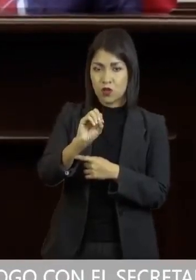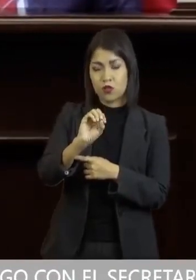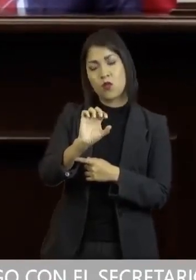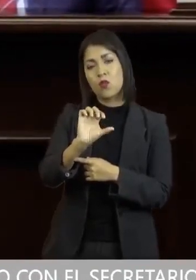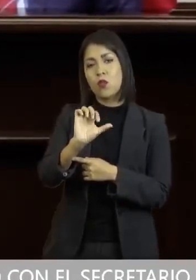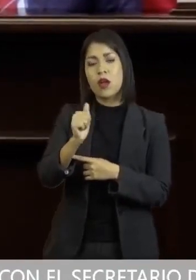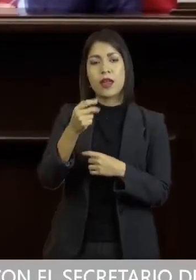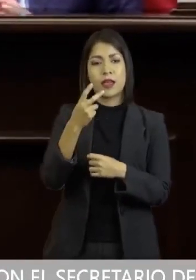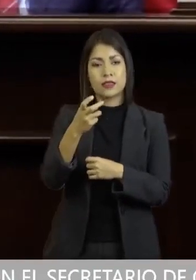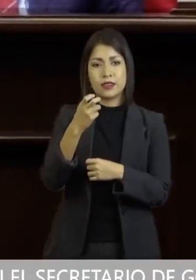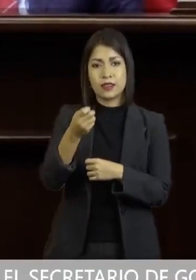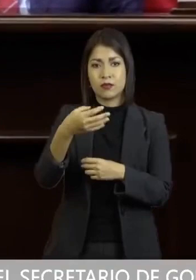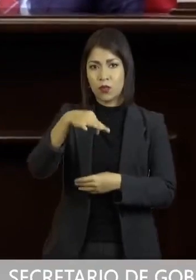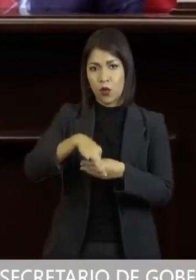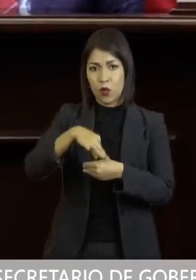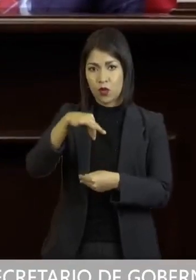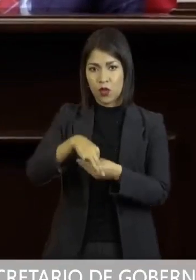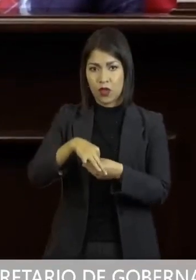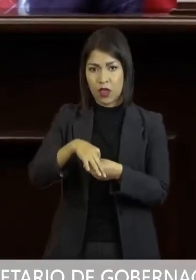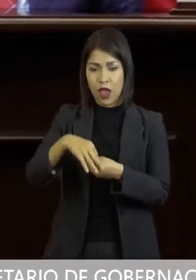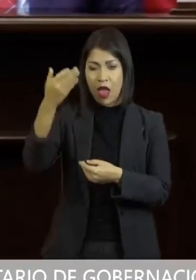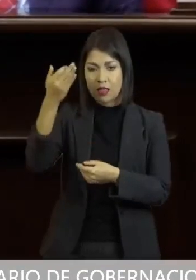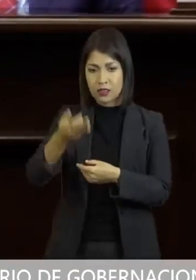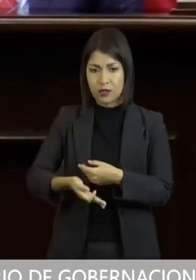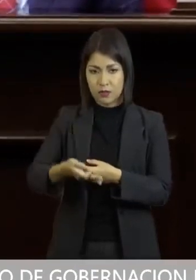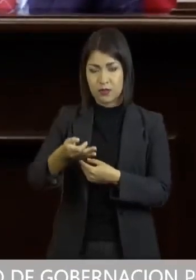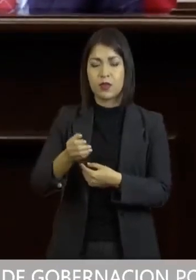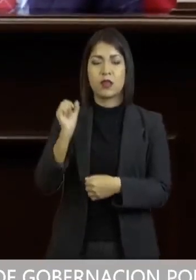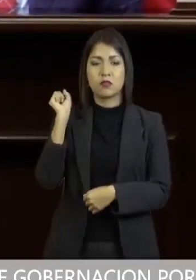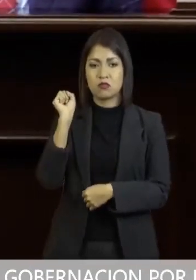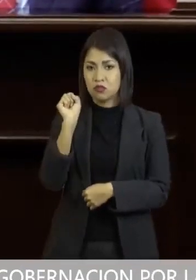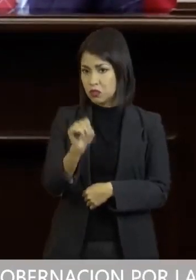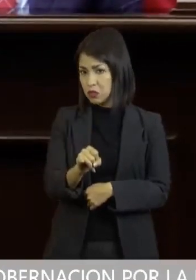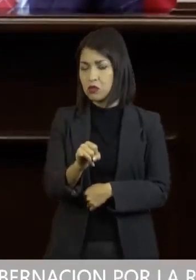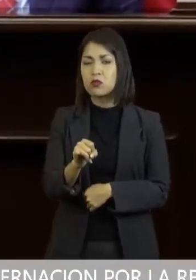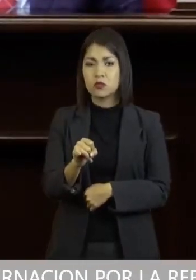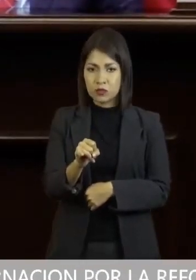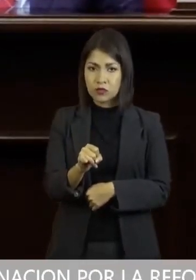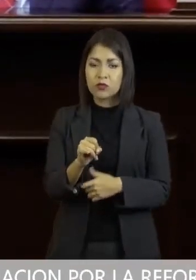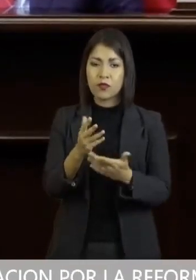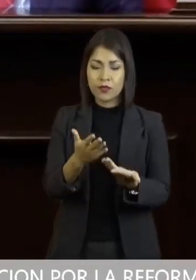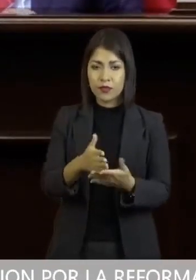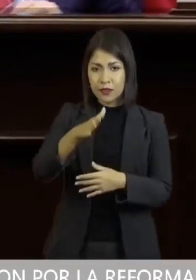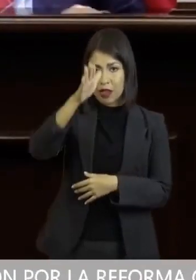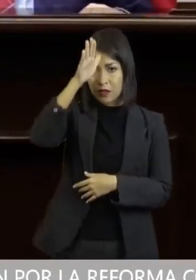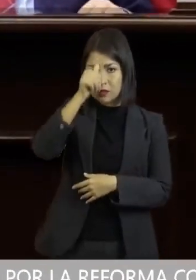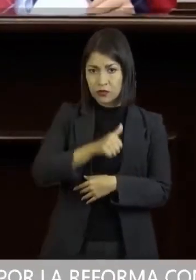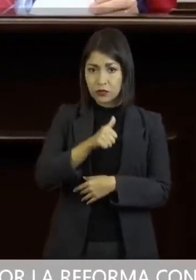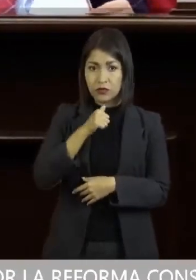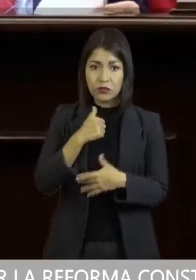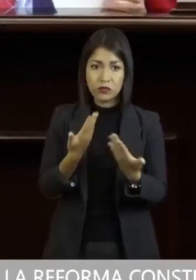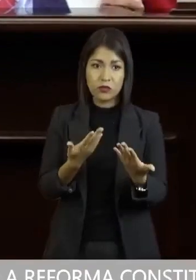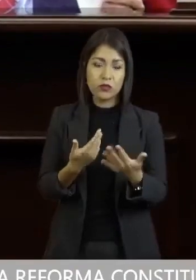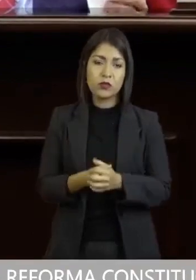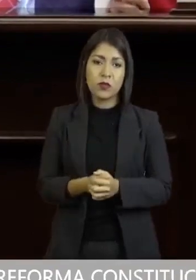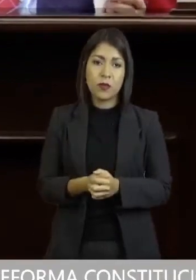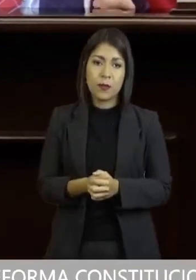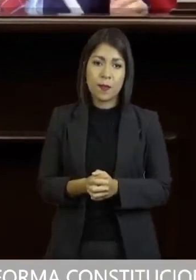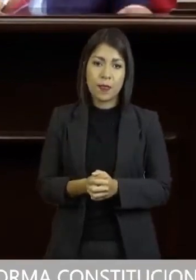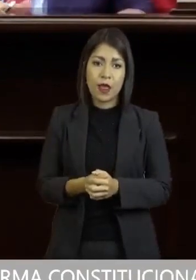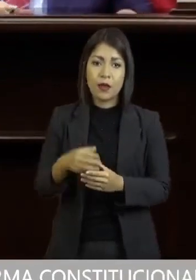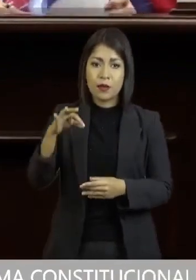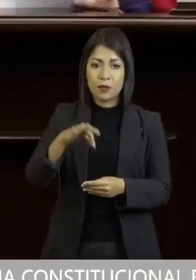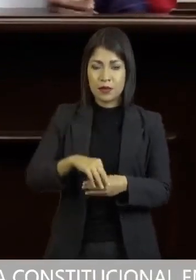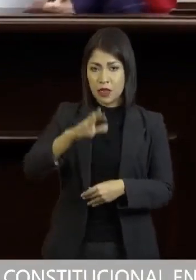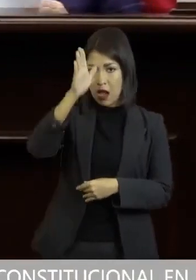fueron quienes votaron a favor, quienes representan al pueblo o al estado de Michoacán, y votaron a